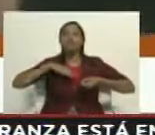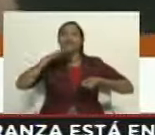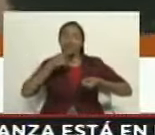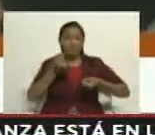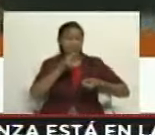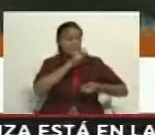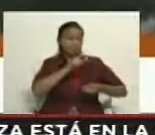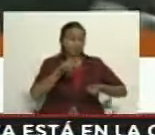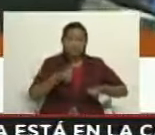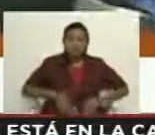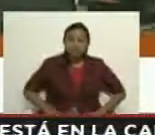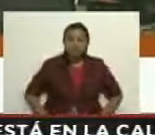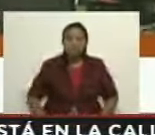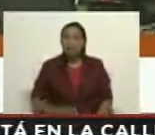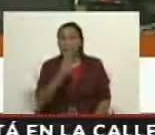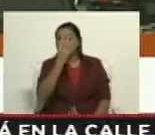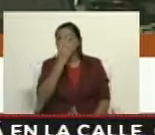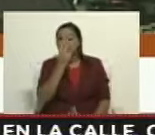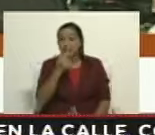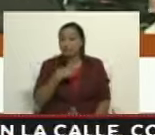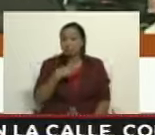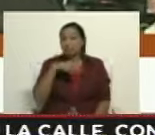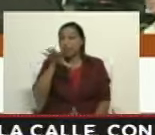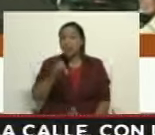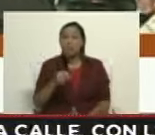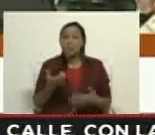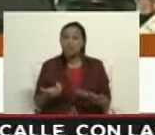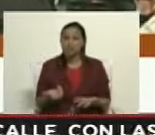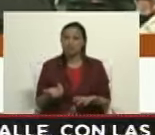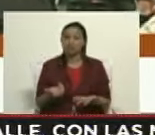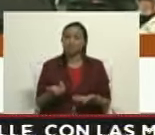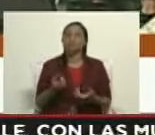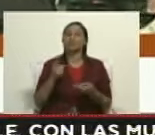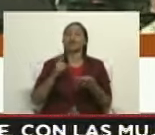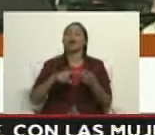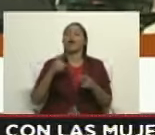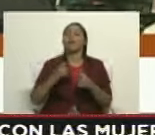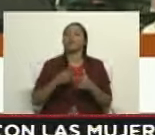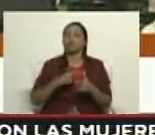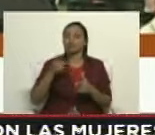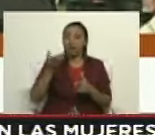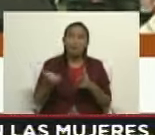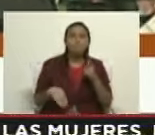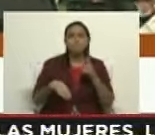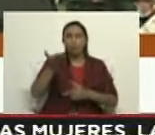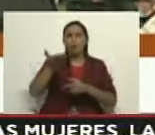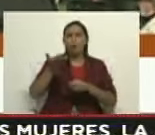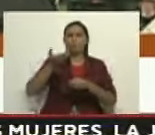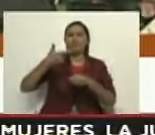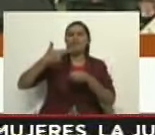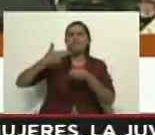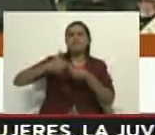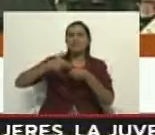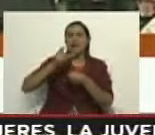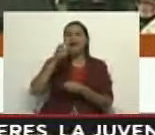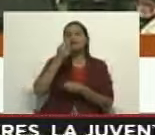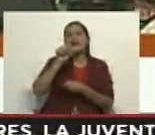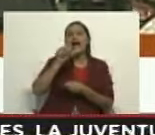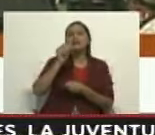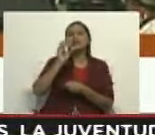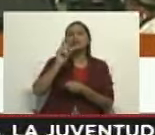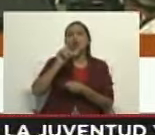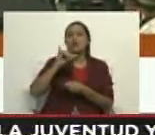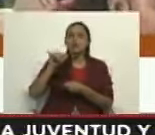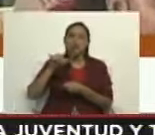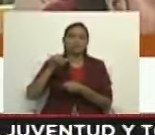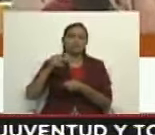qué comprar. La gente, cuando Carlos Andrés Pérez subió la gasolina, fue el chispazo, la gente se lanzó a la